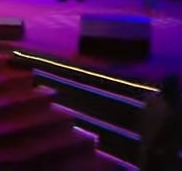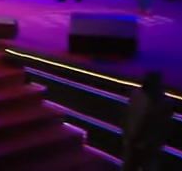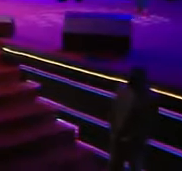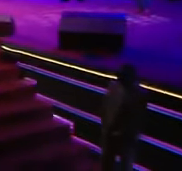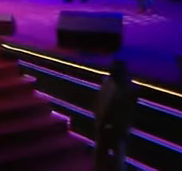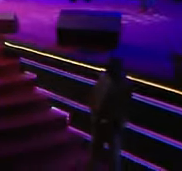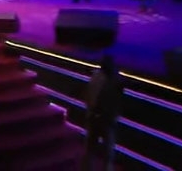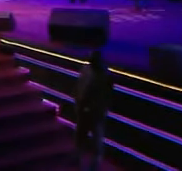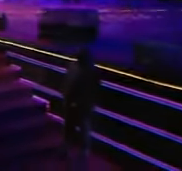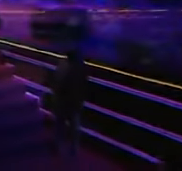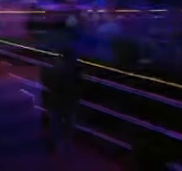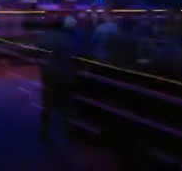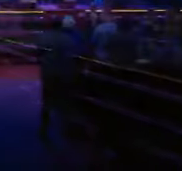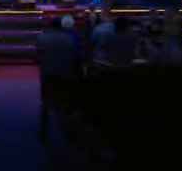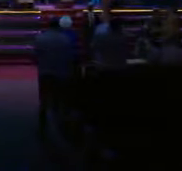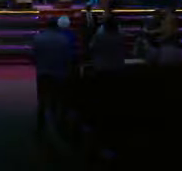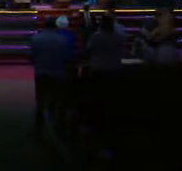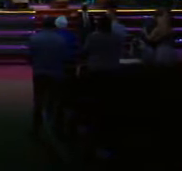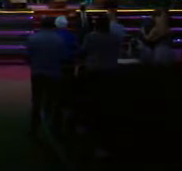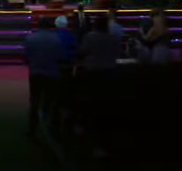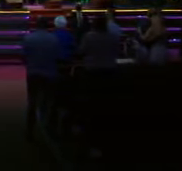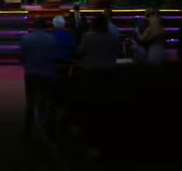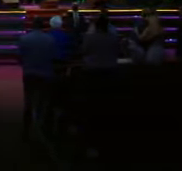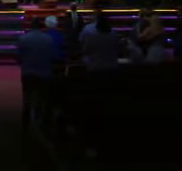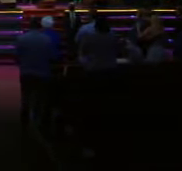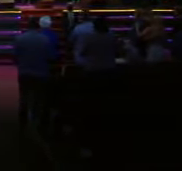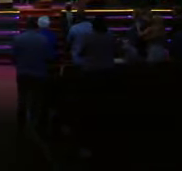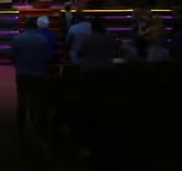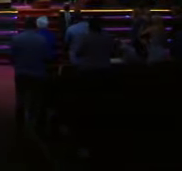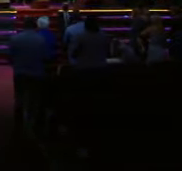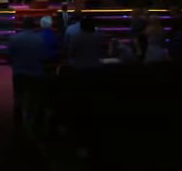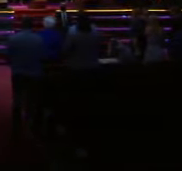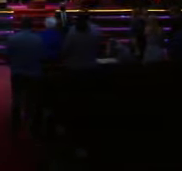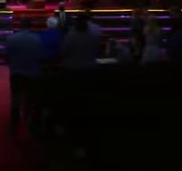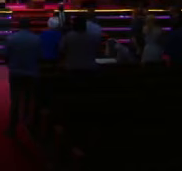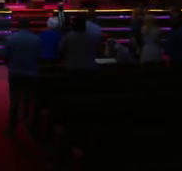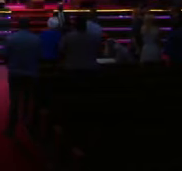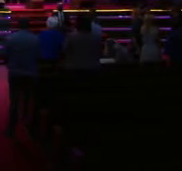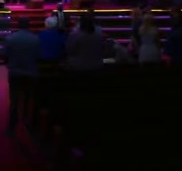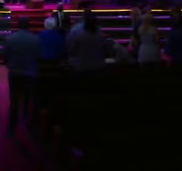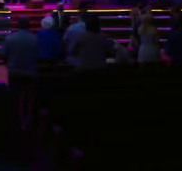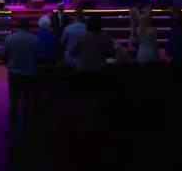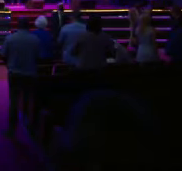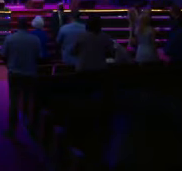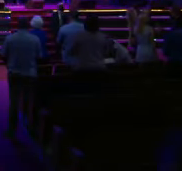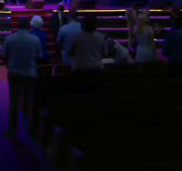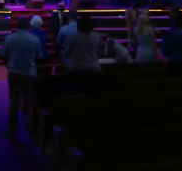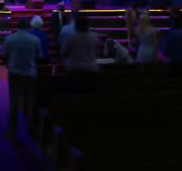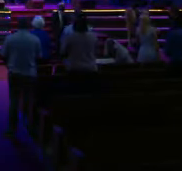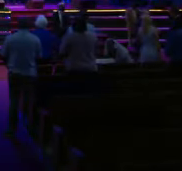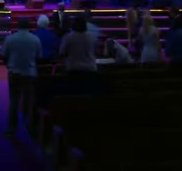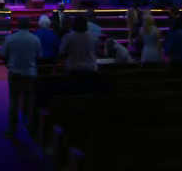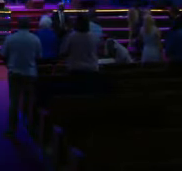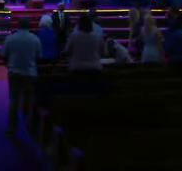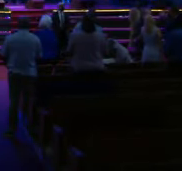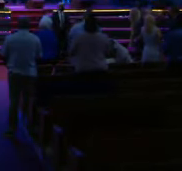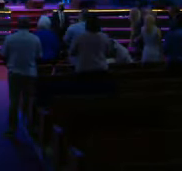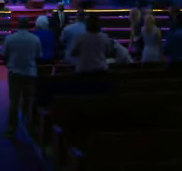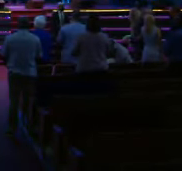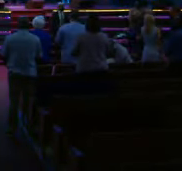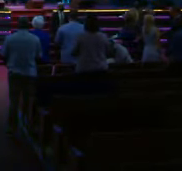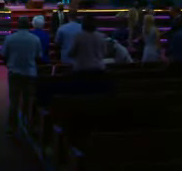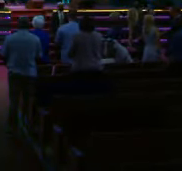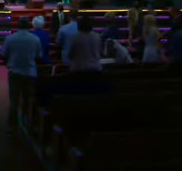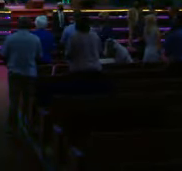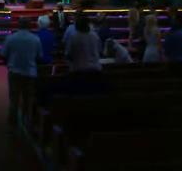Solo Dios hace al hombre feliz. Solo Dios hace al hombre feliz.